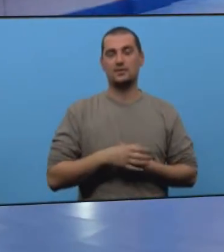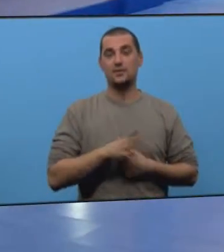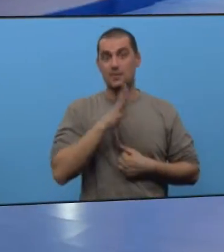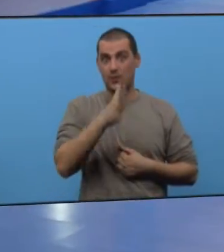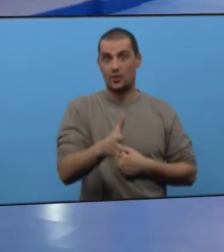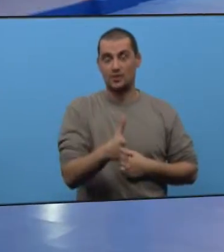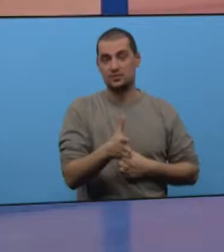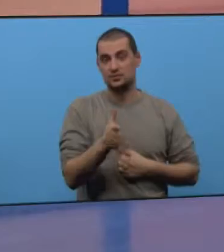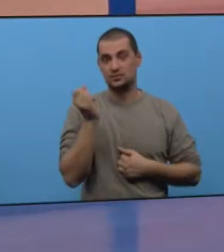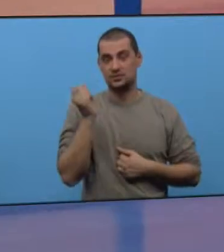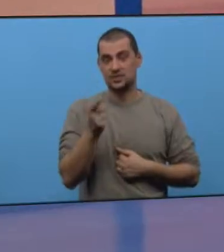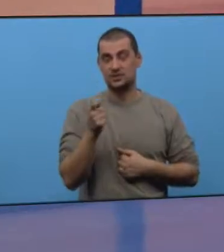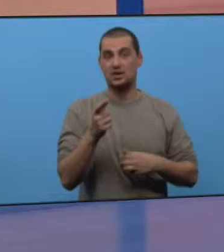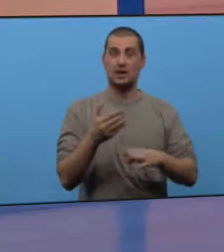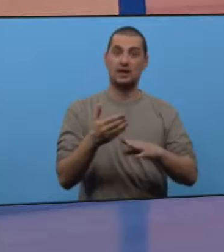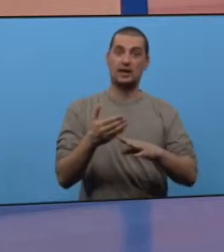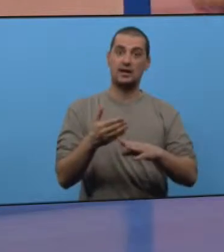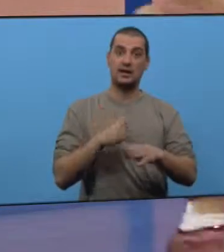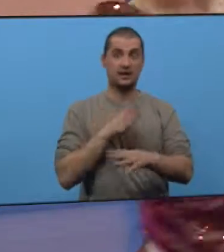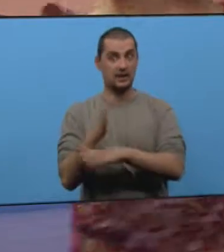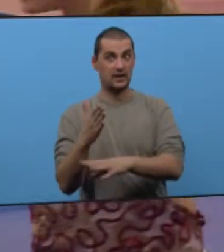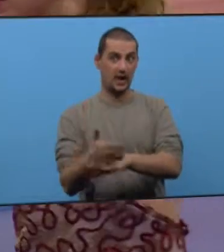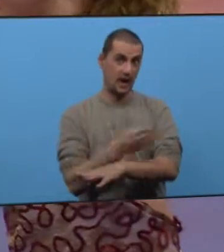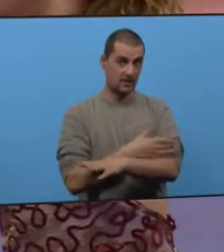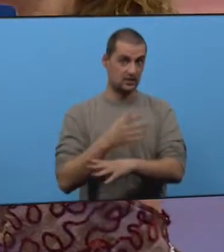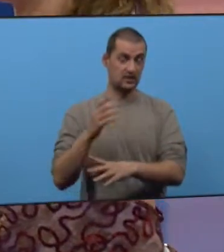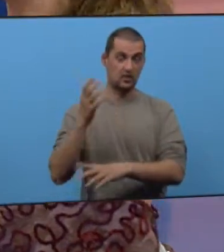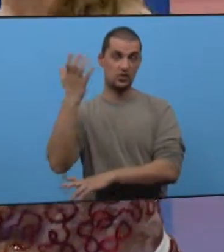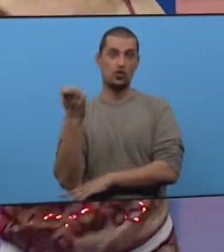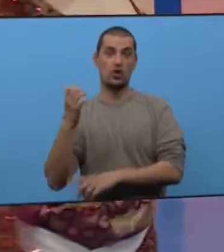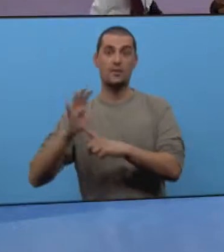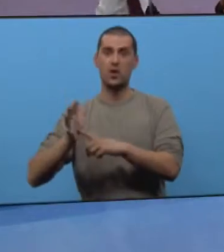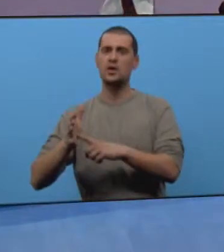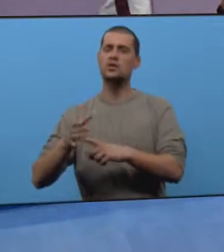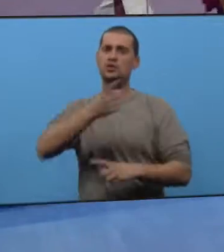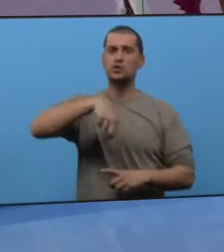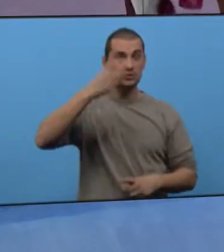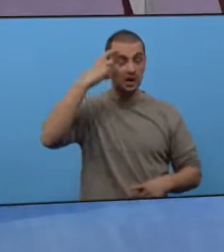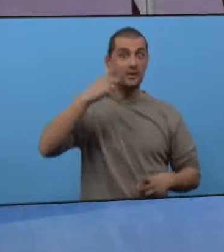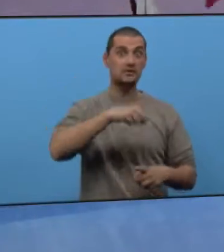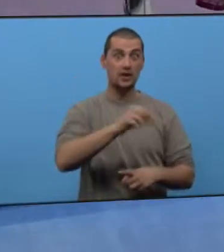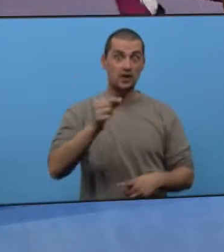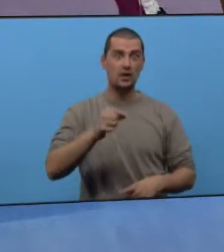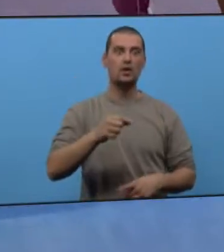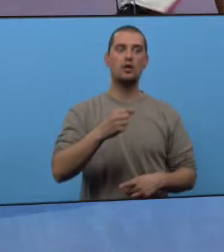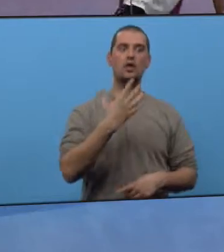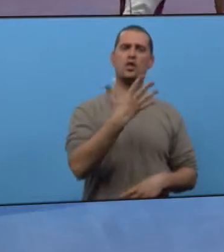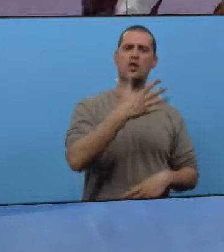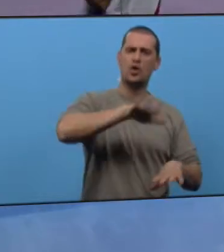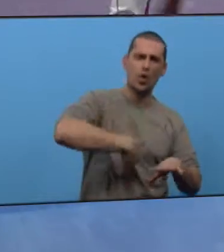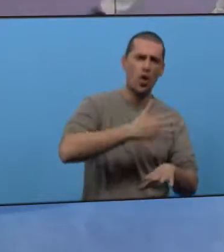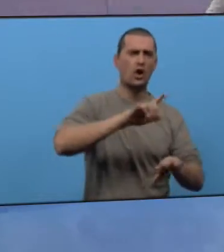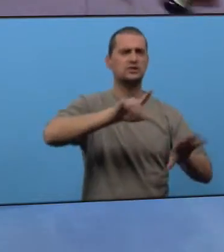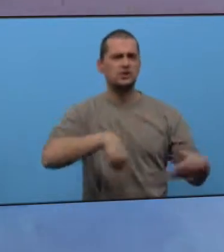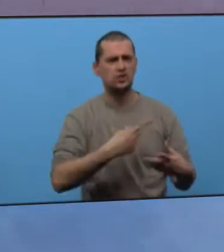feito, antes de ir a Torremolinos, cando supemos que estábamos seleccionados, estuvemos entre 5 a 6 horas